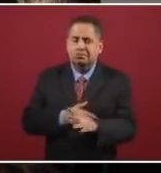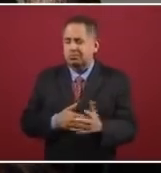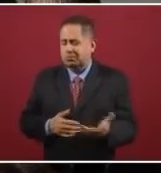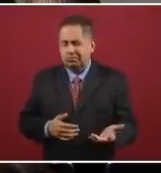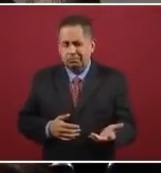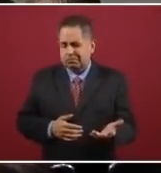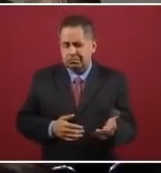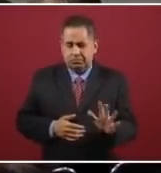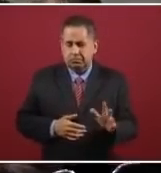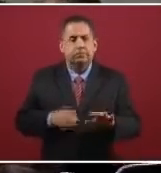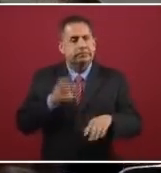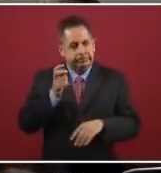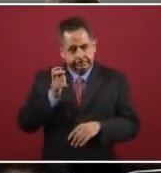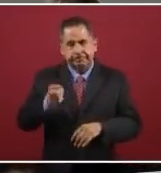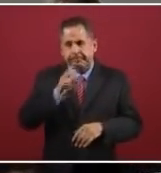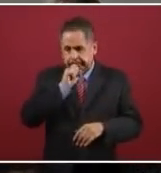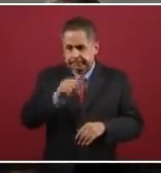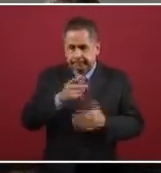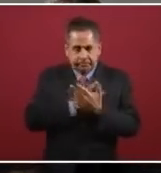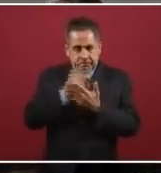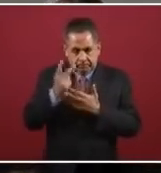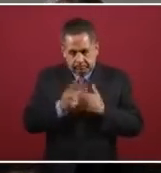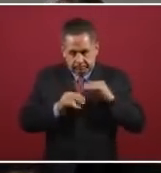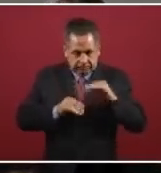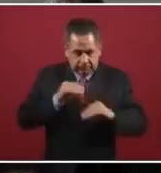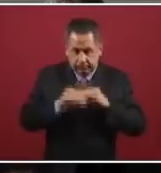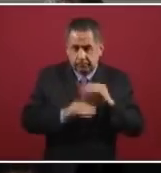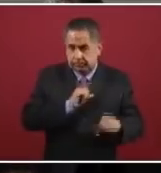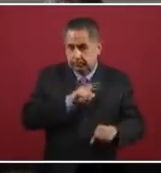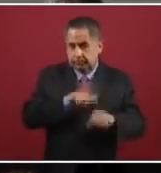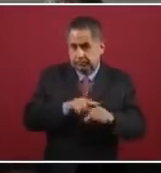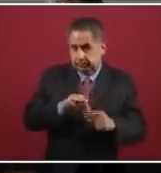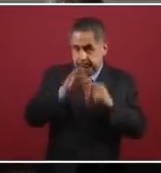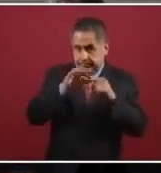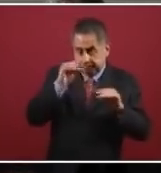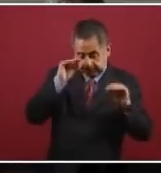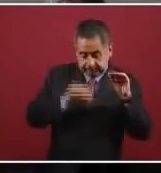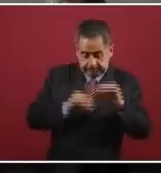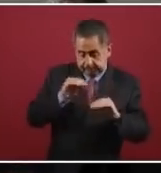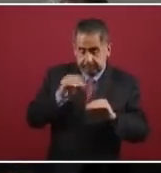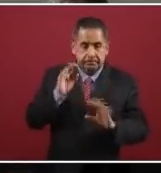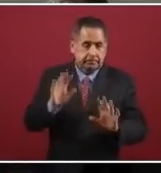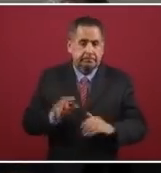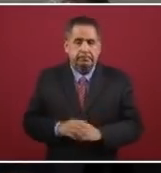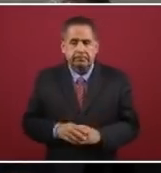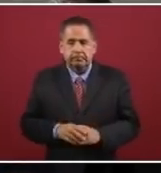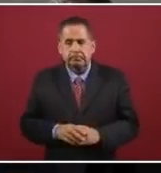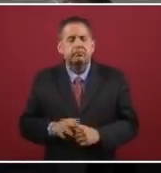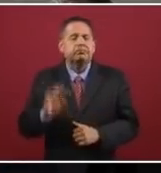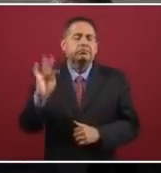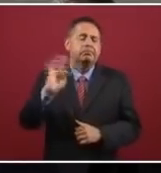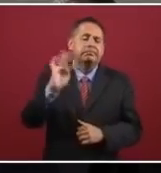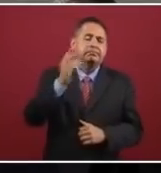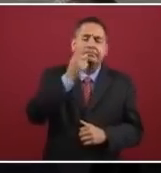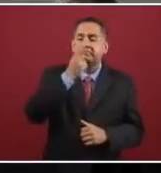Entonces, está trabajando en un programa especial para eso. Si me dicen, a ver,